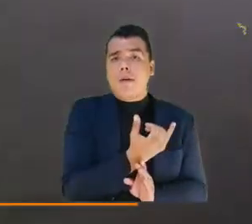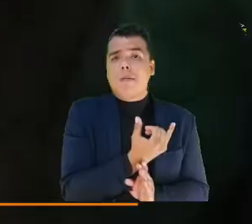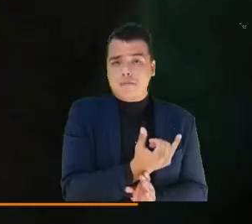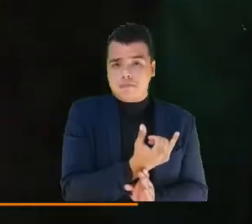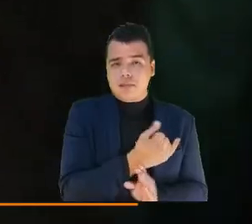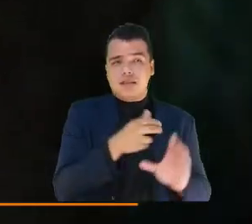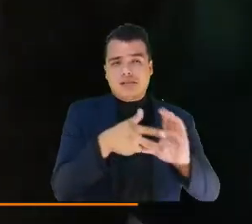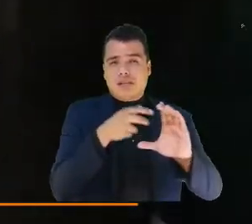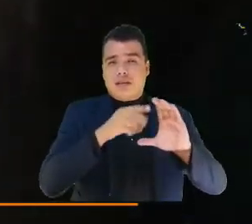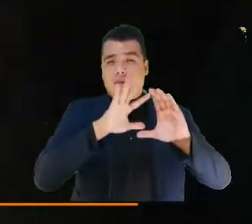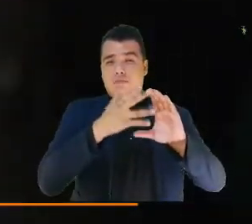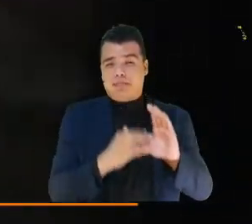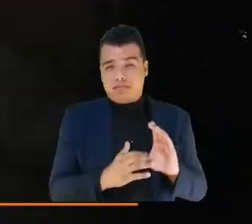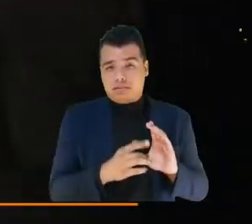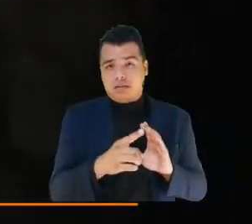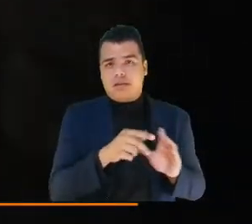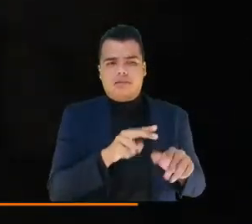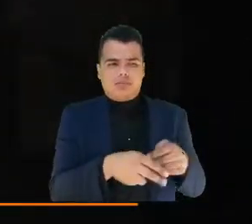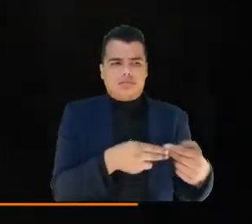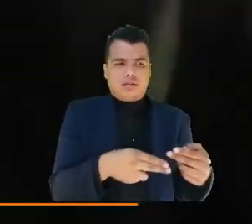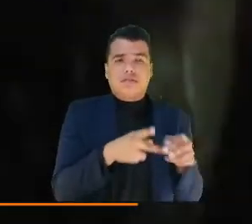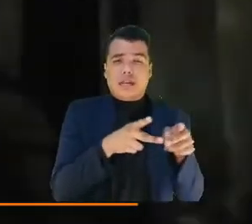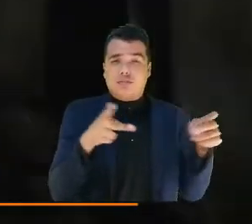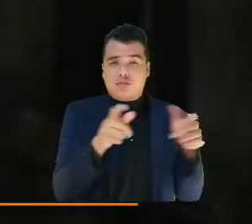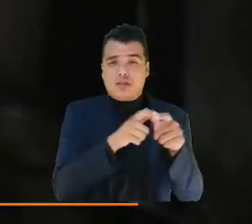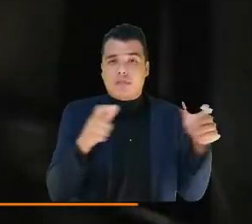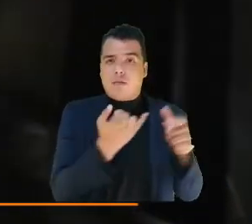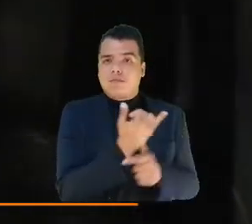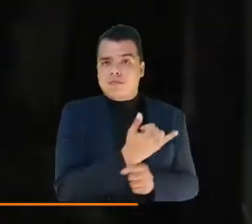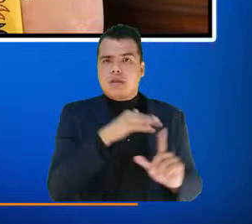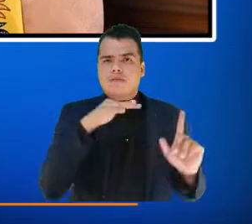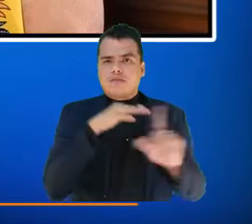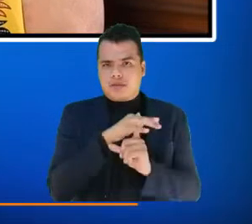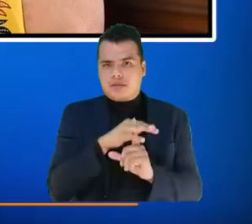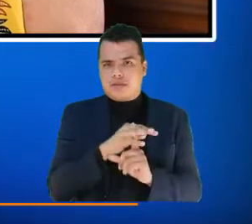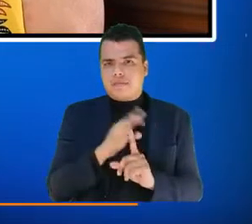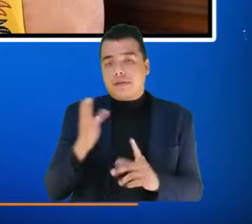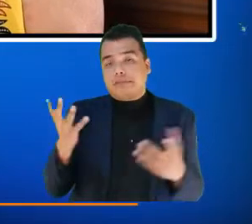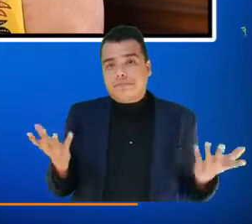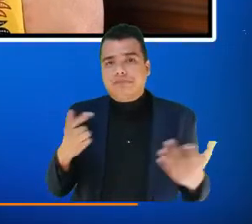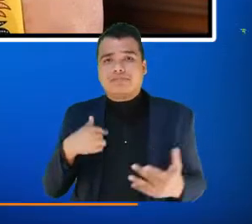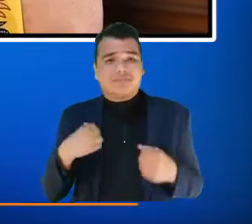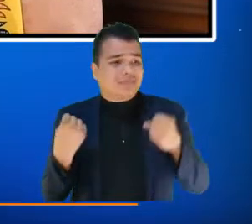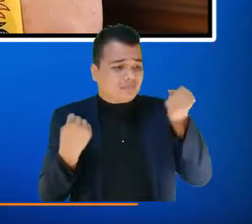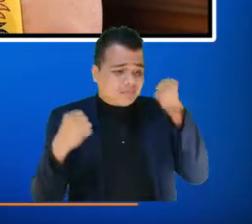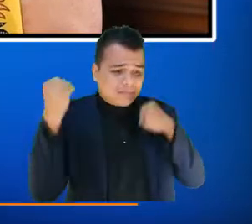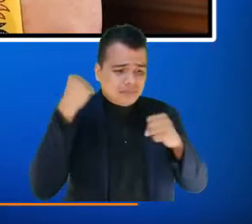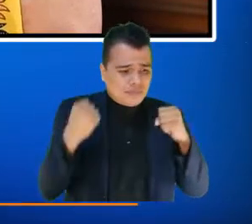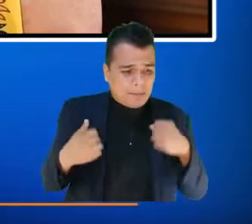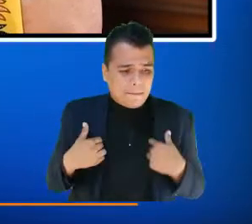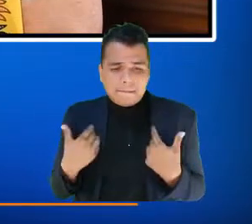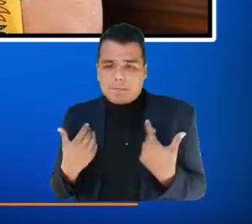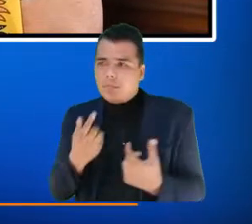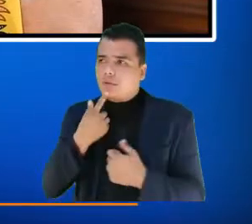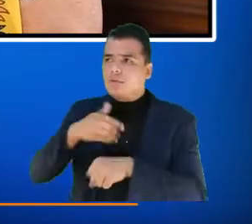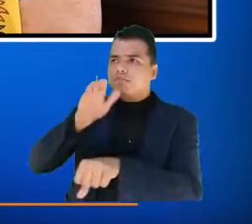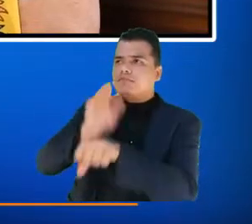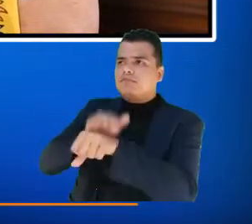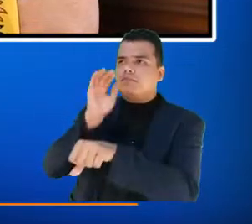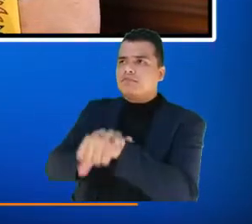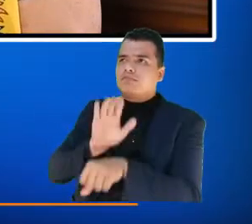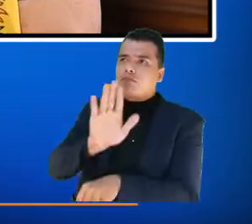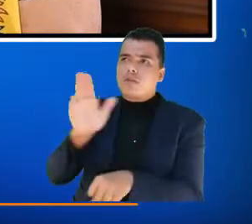de muchas otras autoridades que tendrían responsabilidad en eso. Y yo desesperada no sabía qué hacer, hasta que les dije,